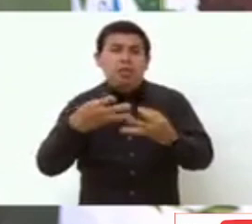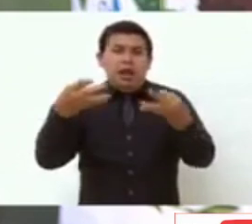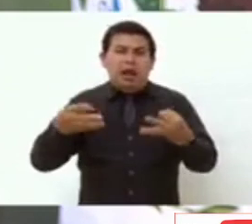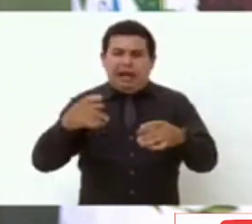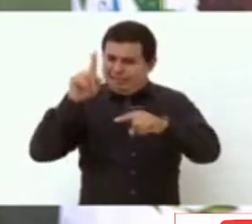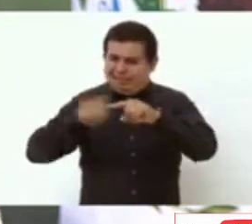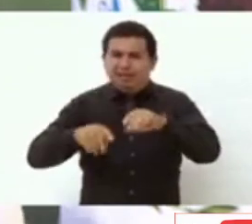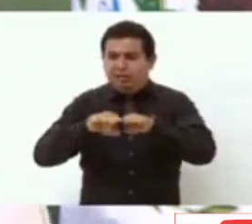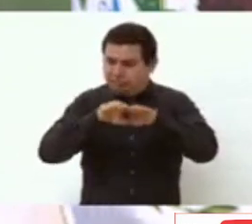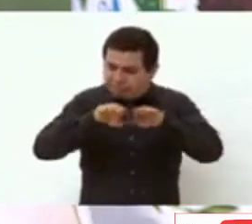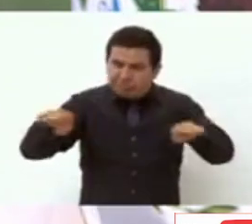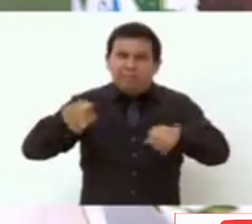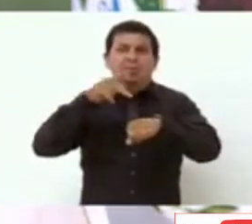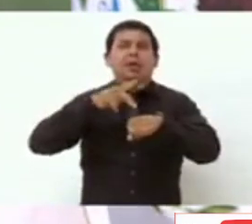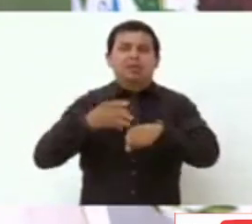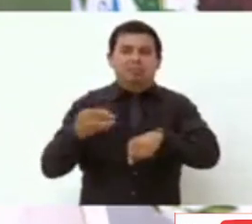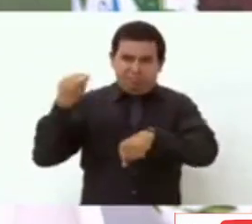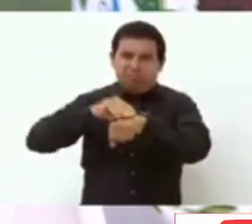Todos van a estar